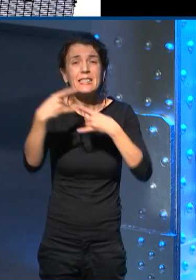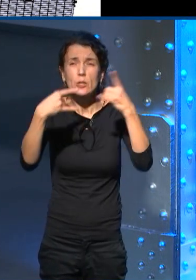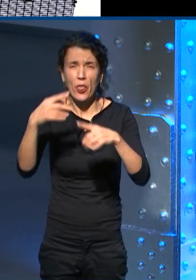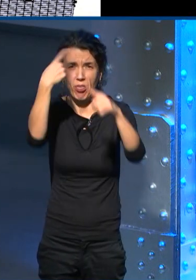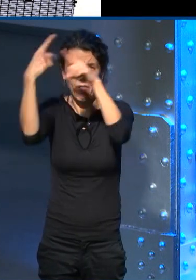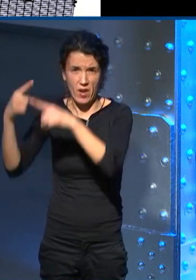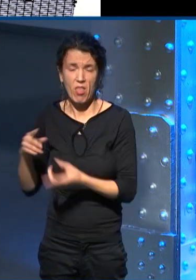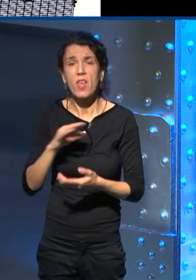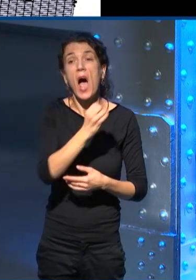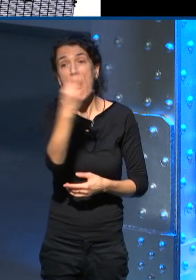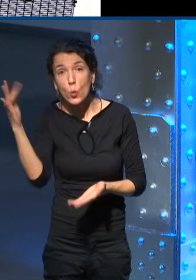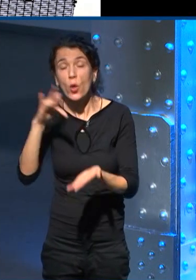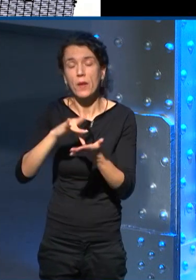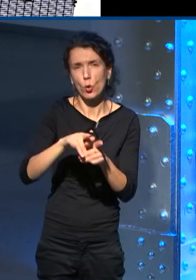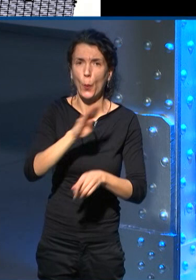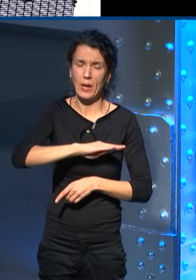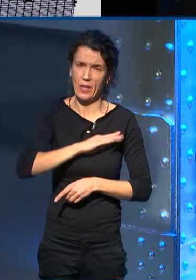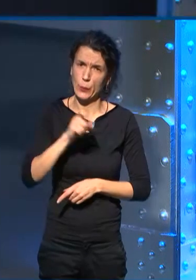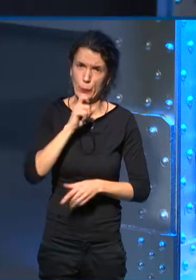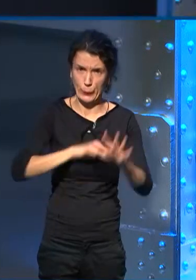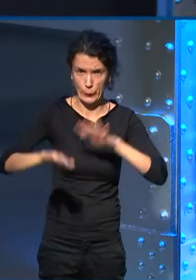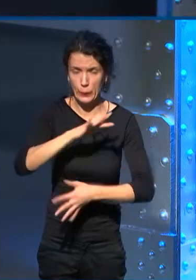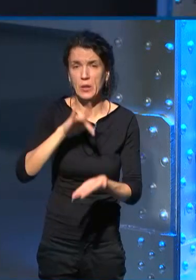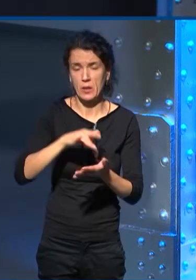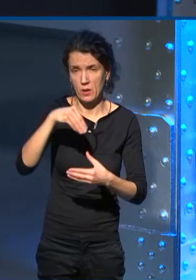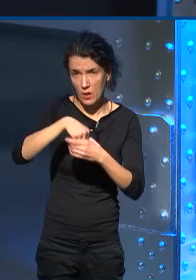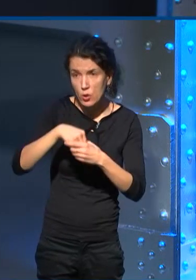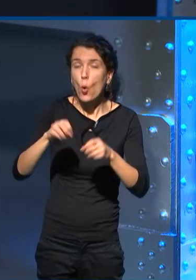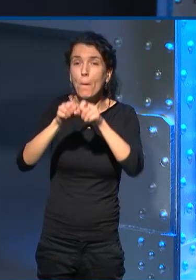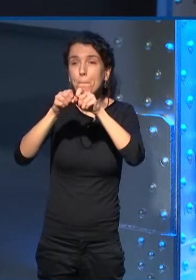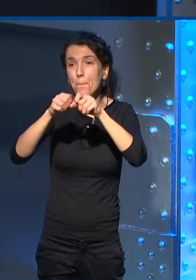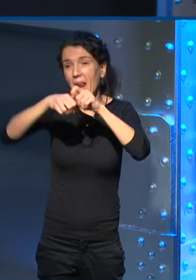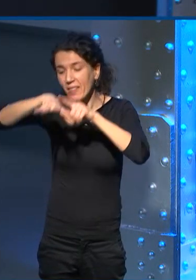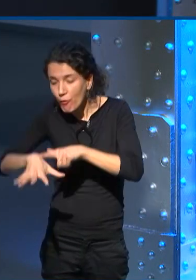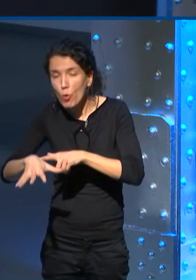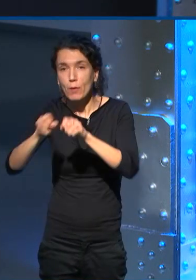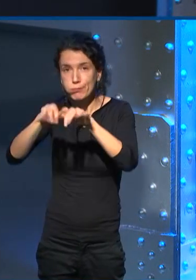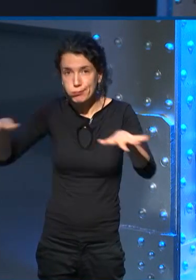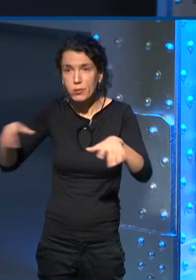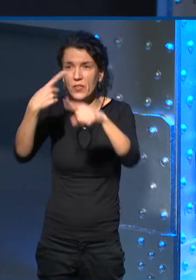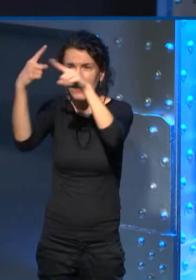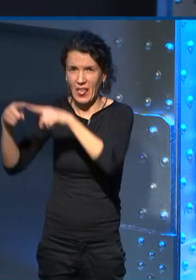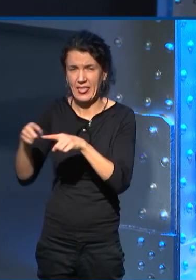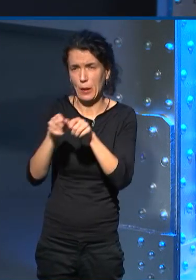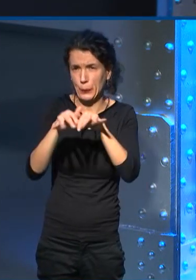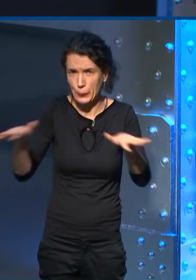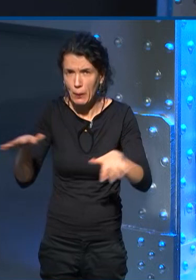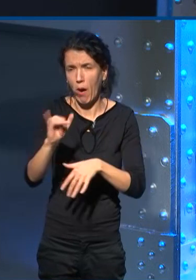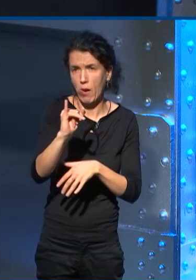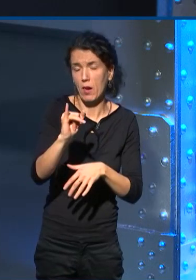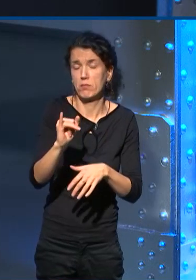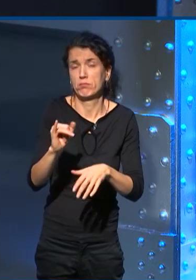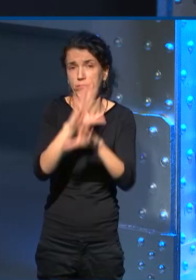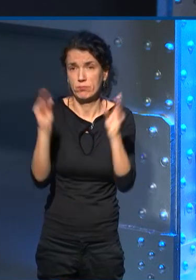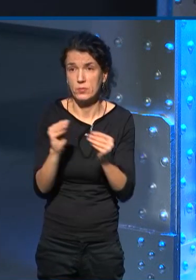distintos, alguno de ellos, sobre todo este último, bastante complejo, en la plataforma de superficie que miden distinto tipo de cosas. No me voy a parar ahora. En